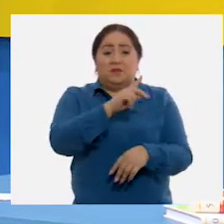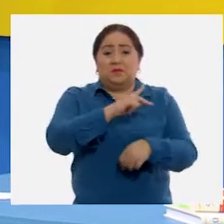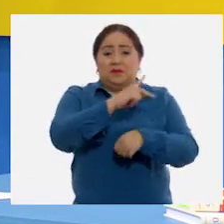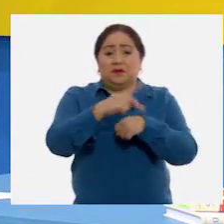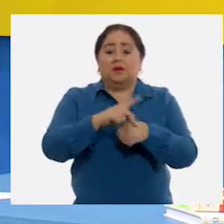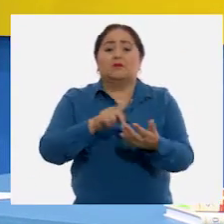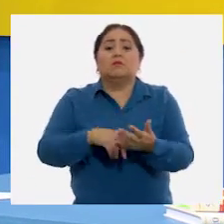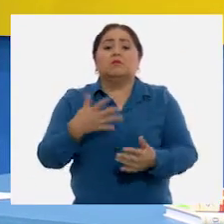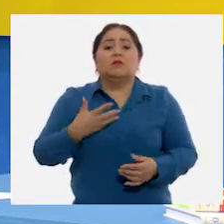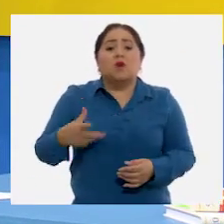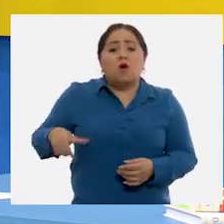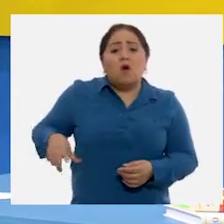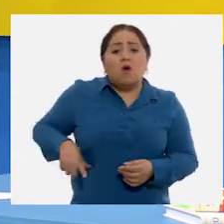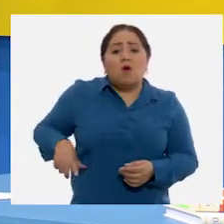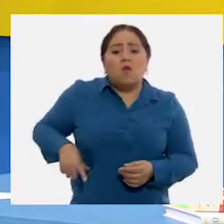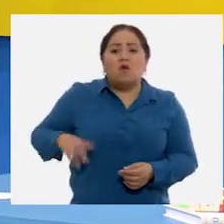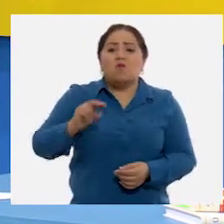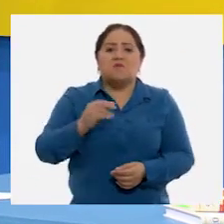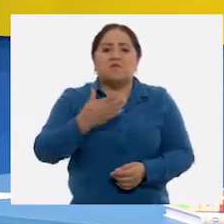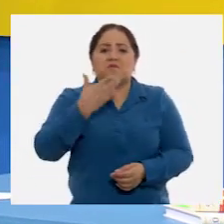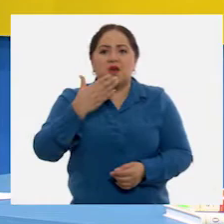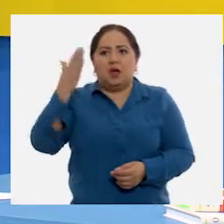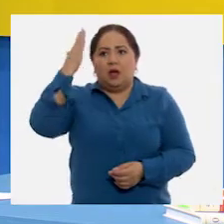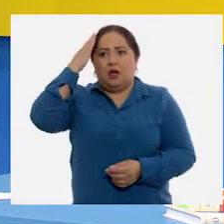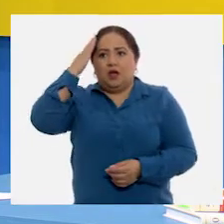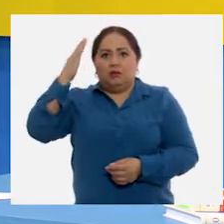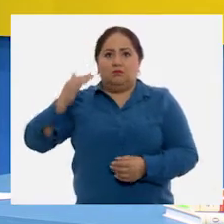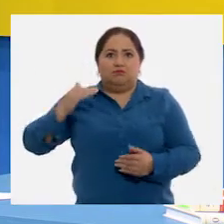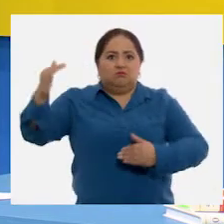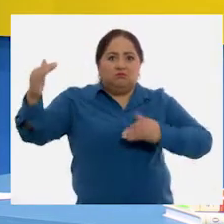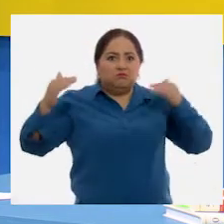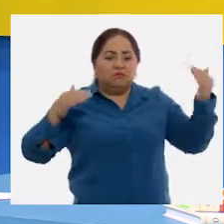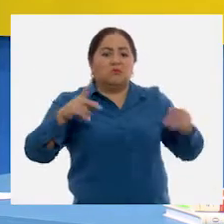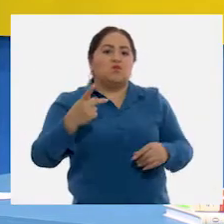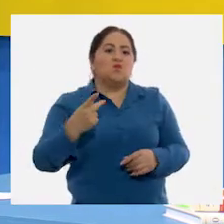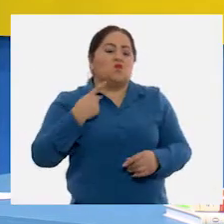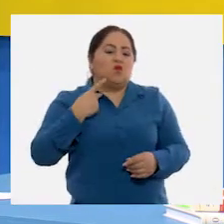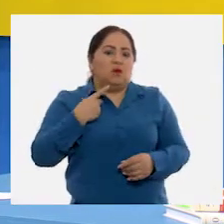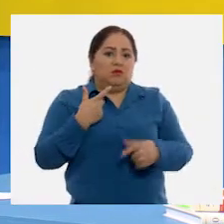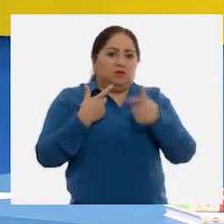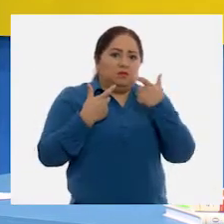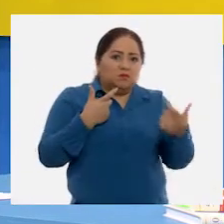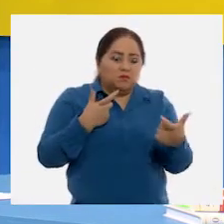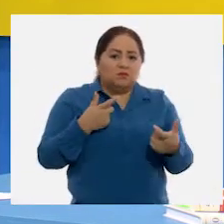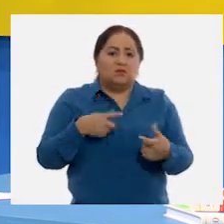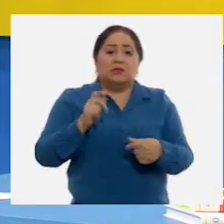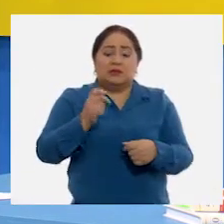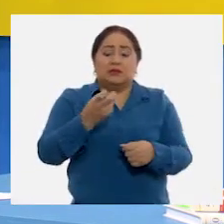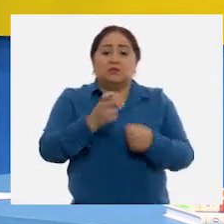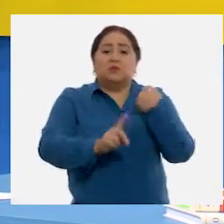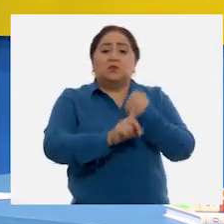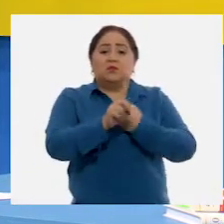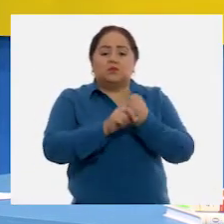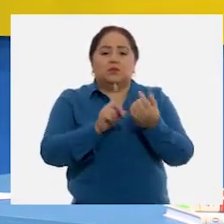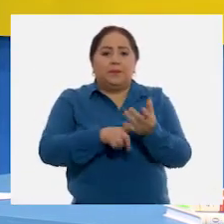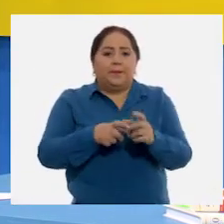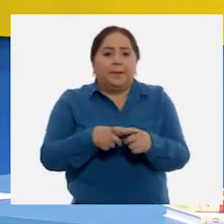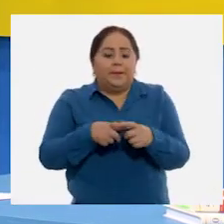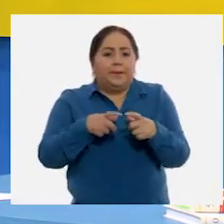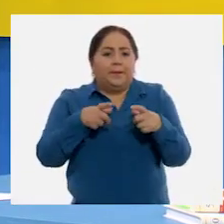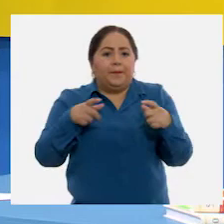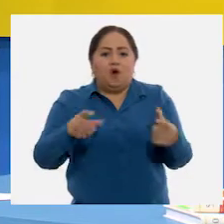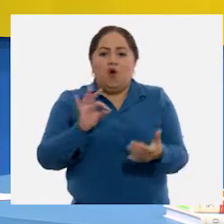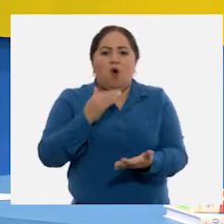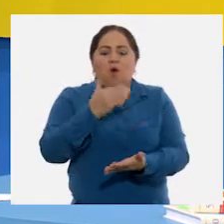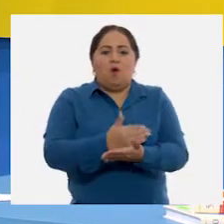tenía gobiernos inestables, con líderes impopulares. Las políticas económicas provocaron el crecimiento sin